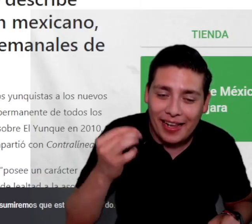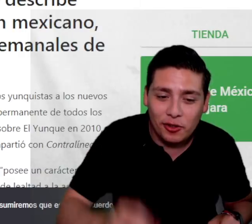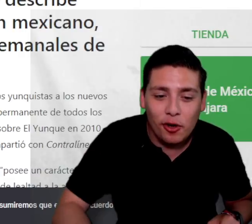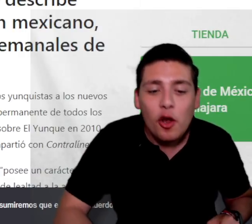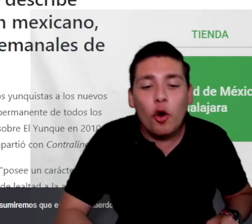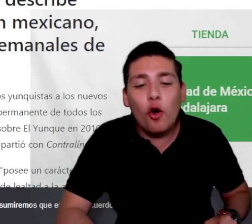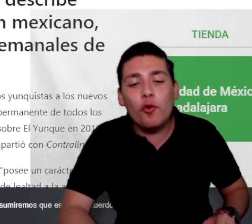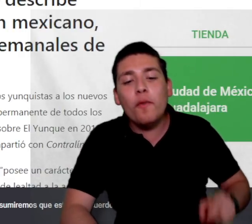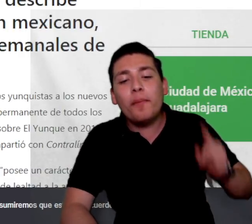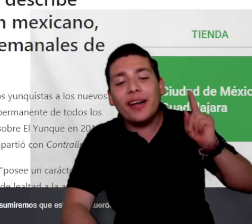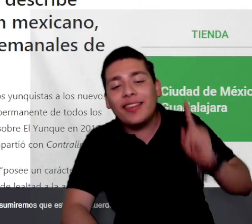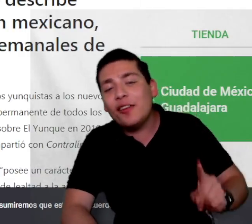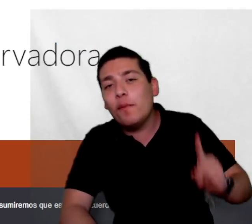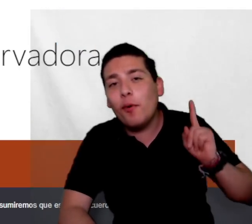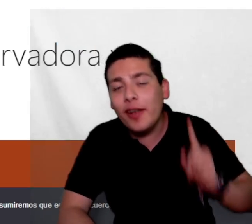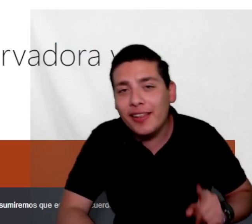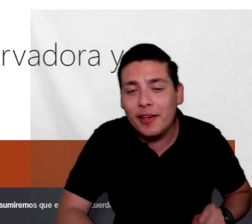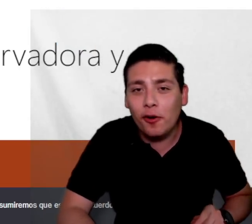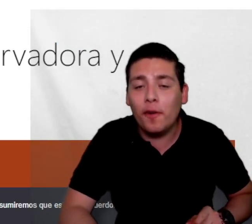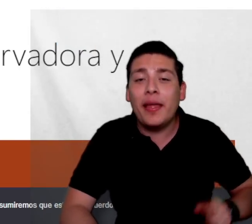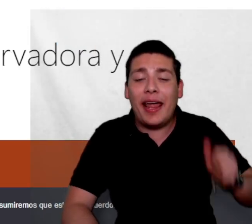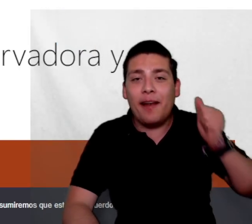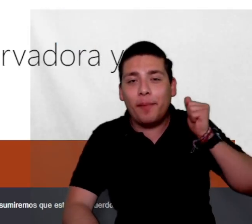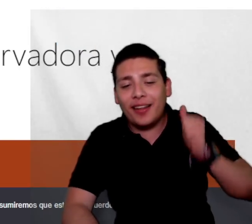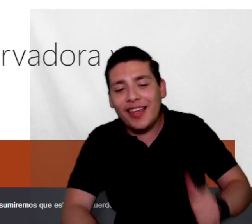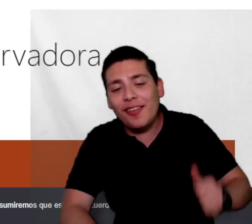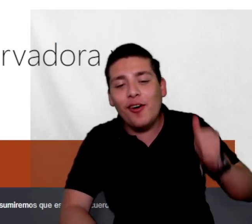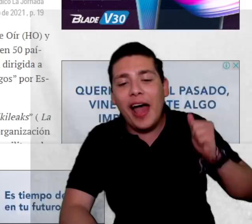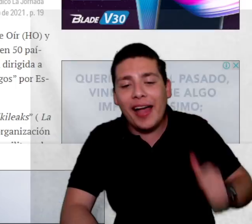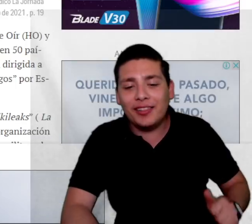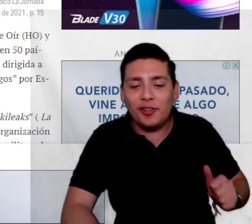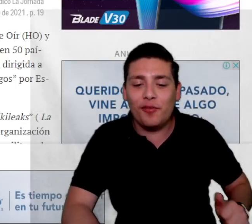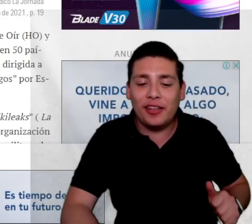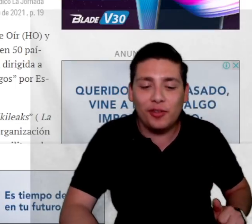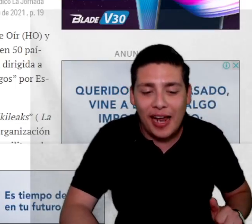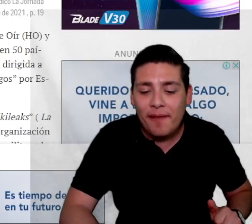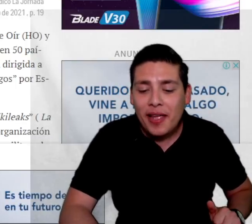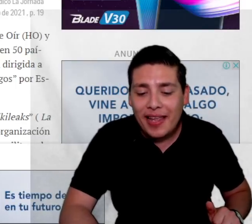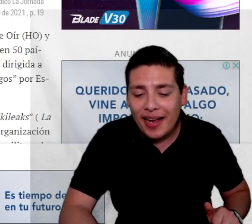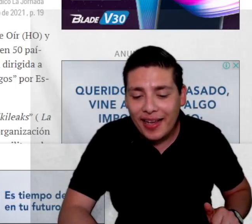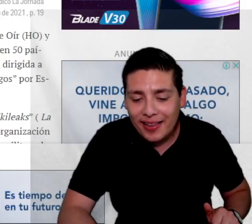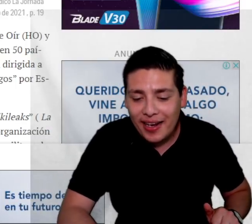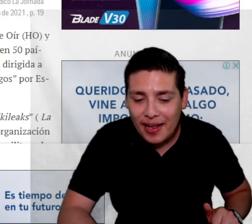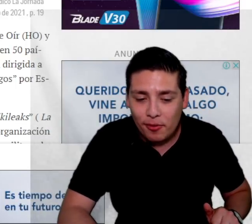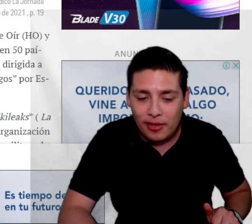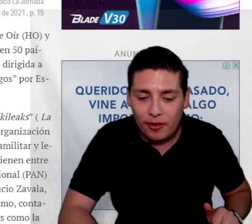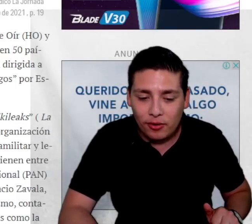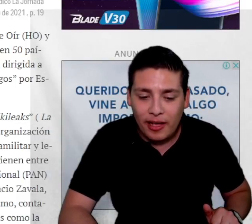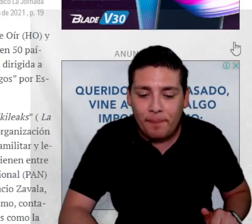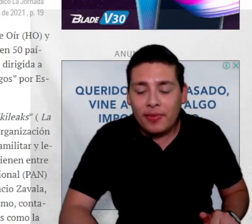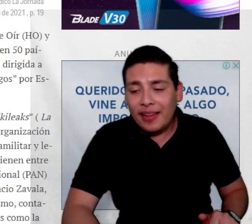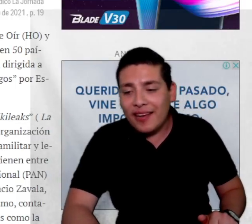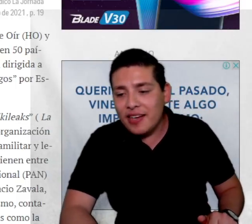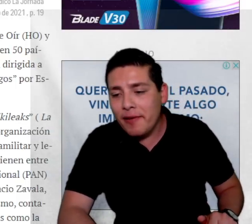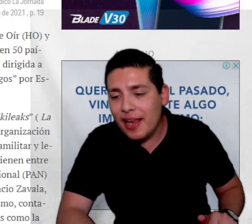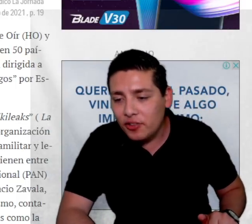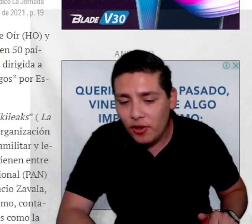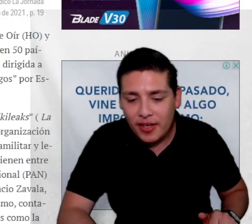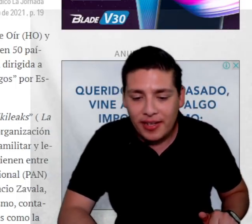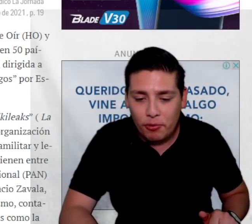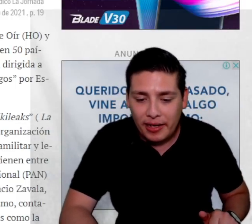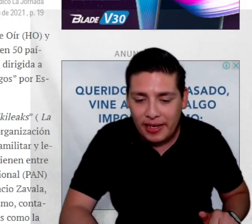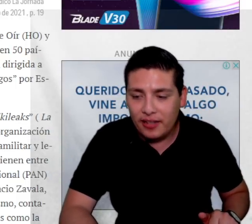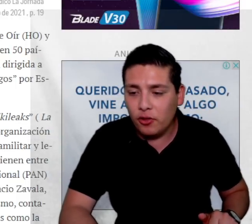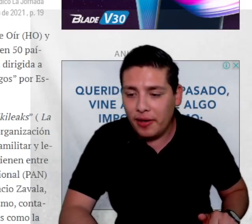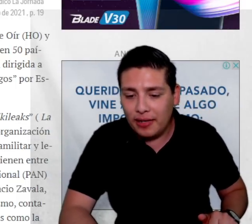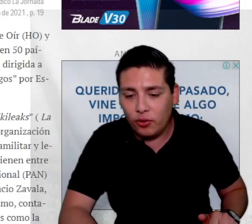gran relación con un partido político, el Partido Acción Nacional, y aquí tenemos la nota. Las